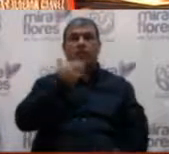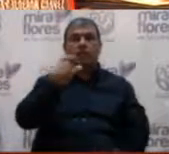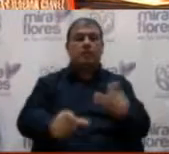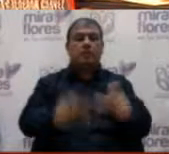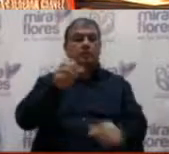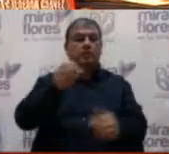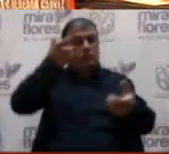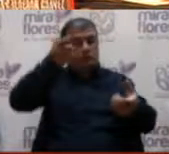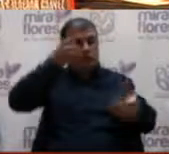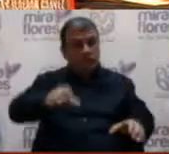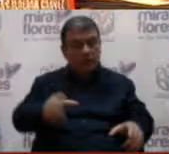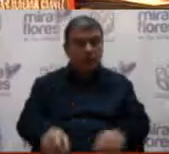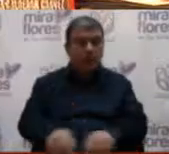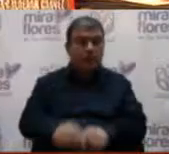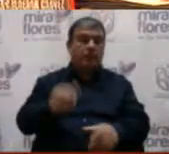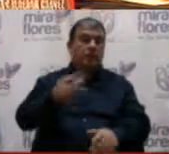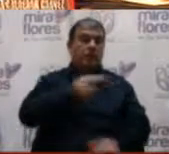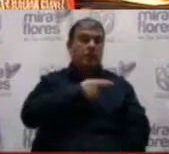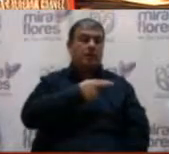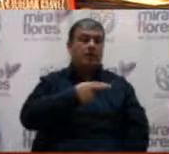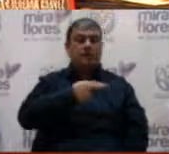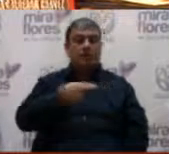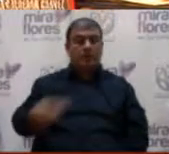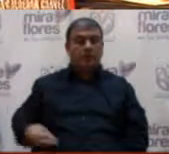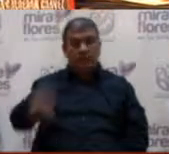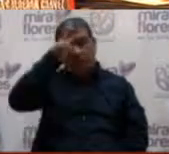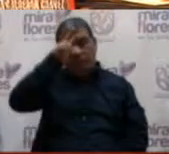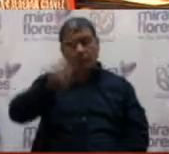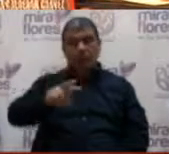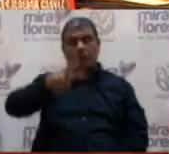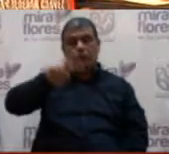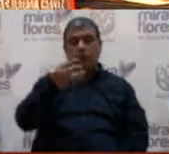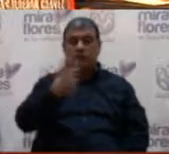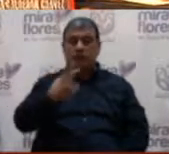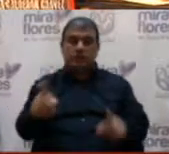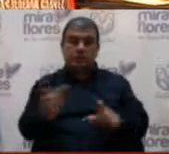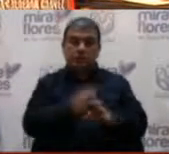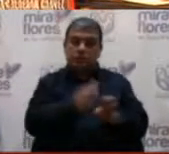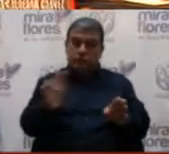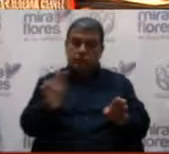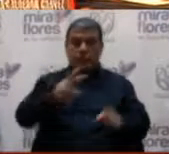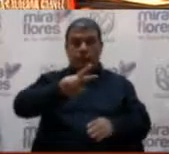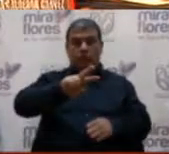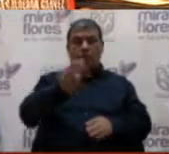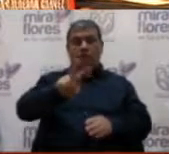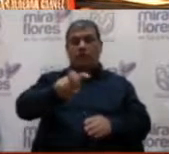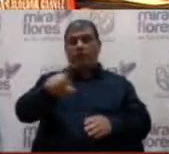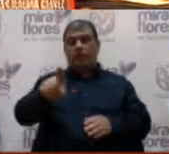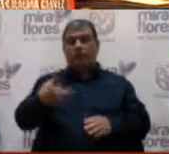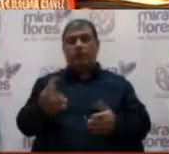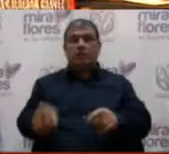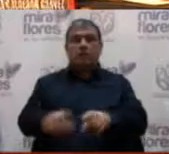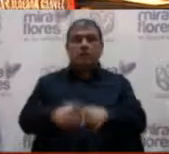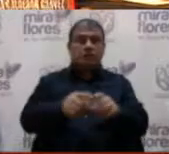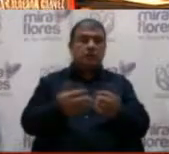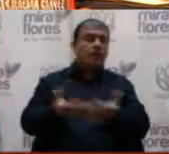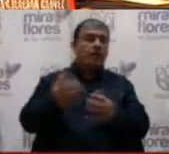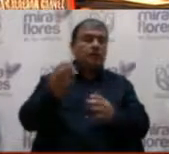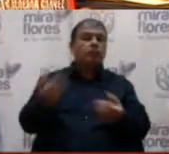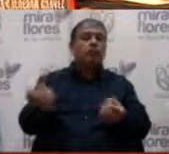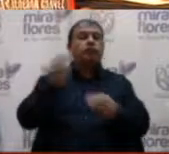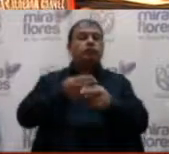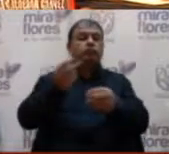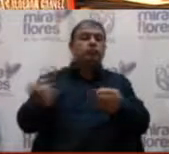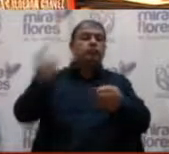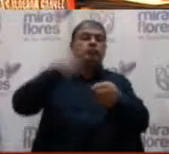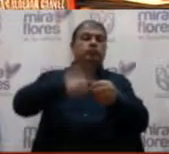congresistas de la República para el periodo legislativo 2016-2020. 21. Así, entre ellos figura